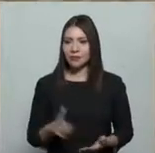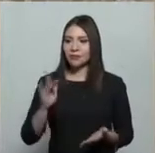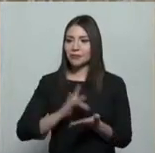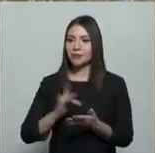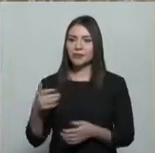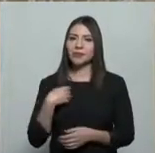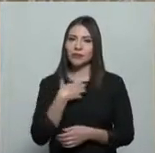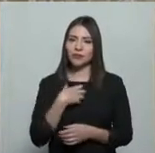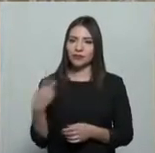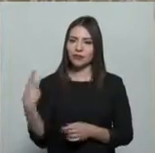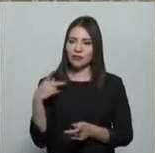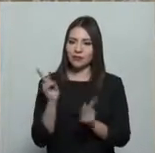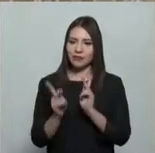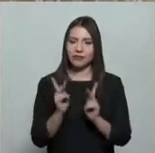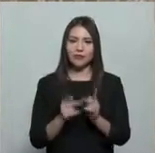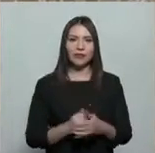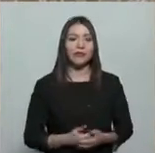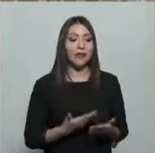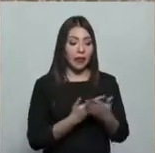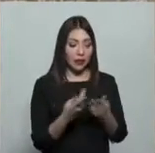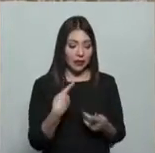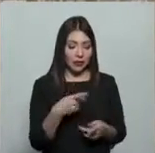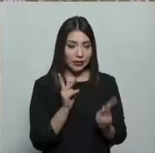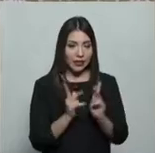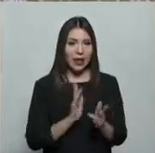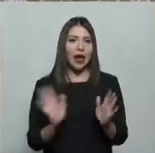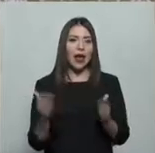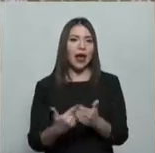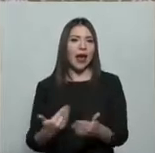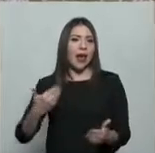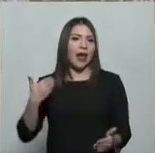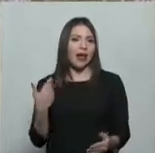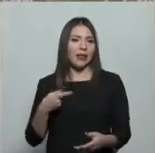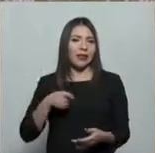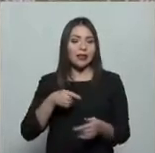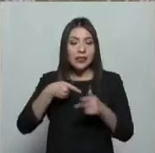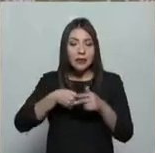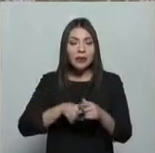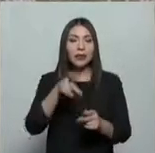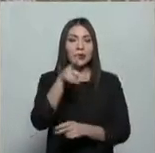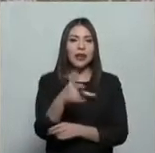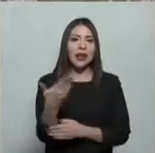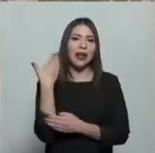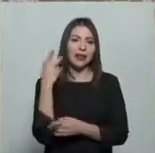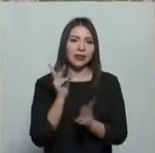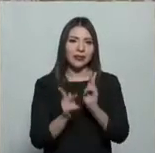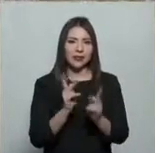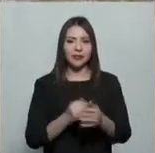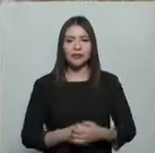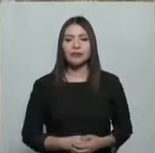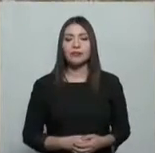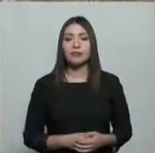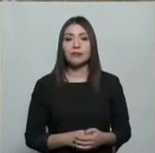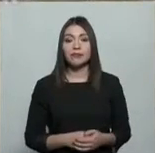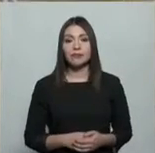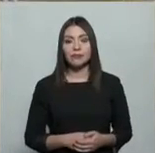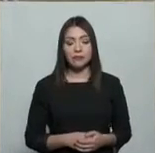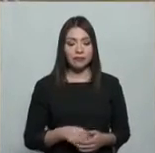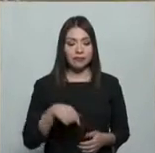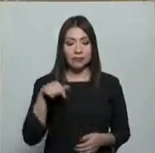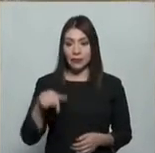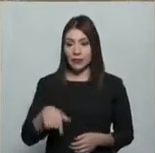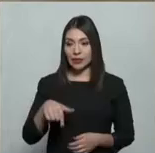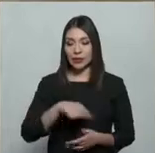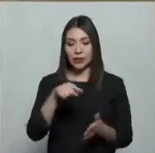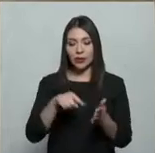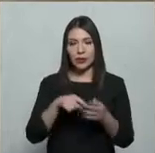hablar contigo por lo que vamos a hablar y por lo que ya hablamos antes de que empezáramos a grabar. Por supuesto, ya inició esta Feria Internacional del Libro aquí en el Palacio